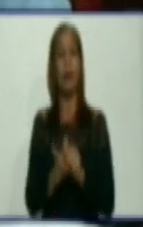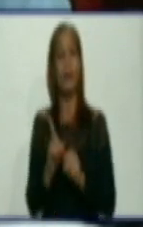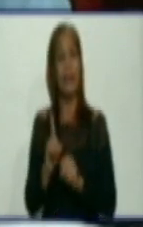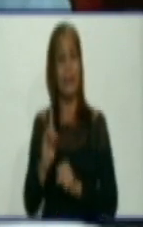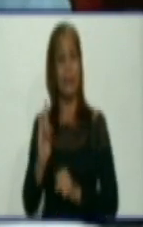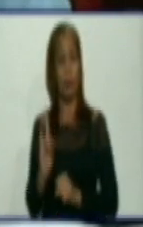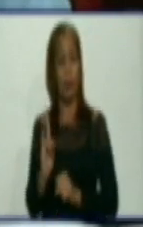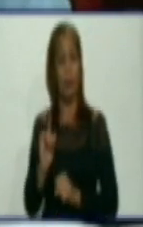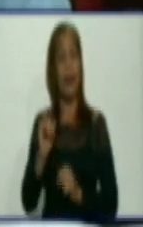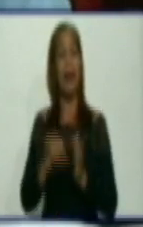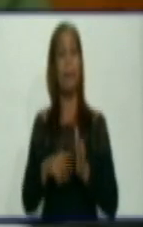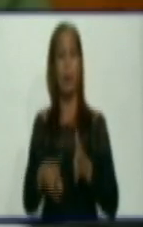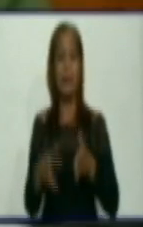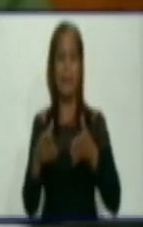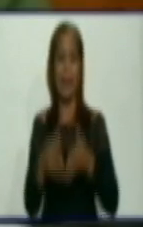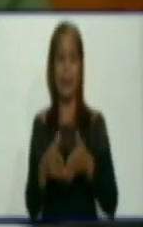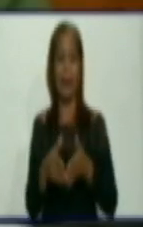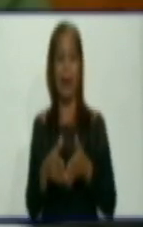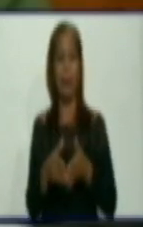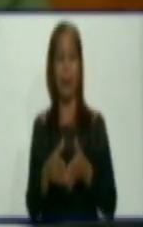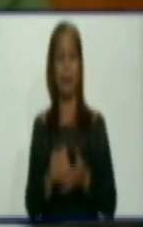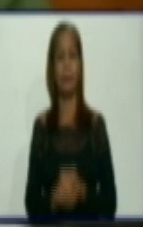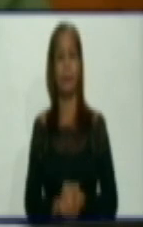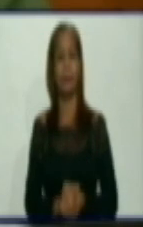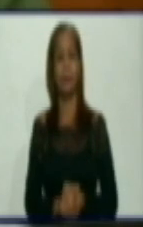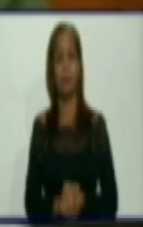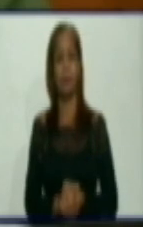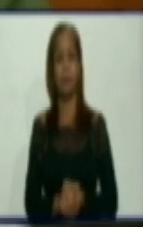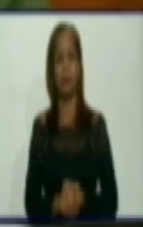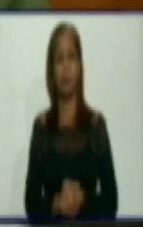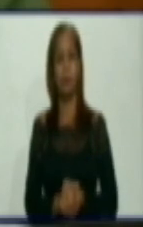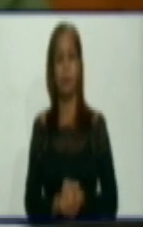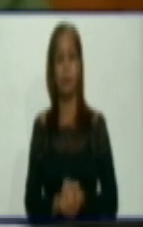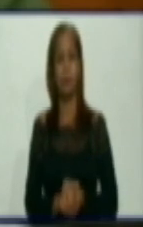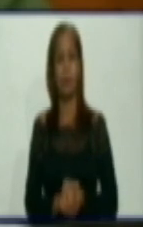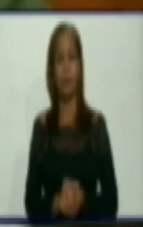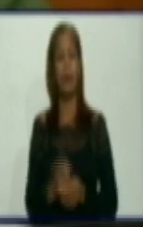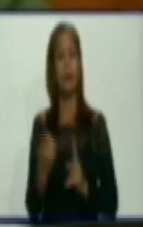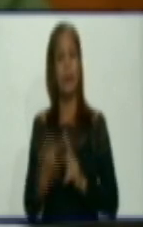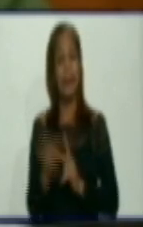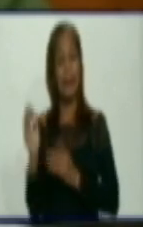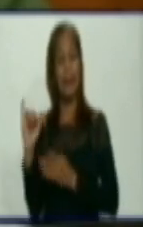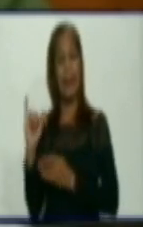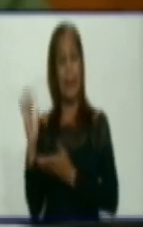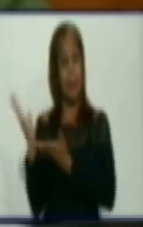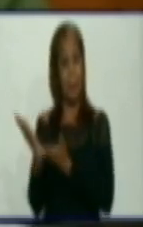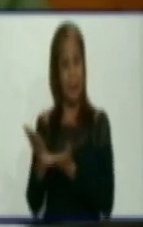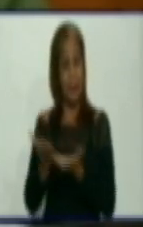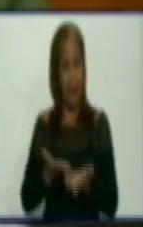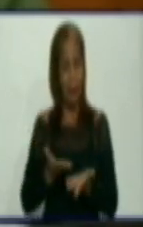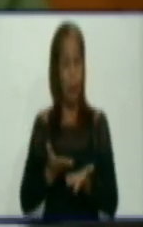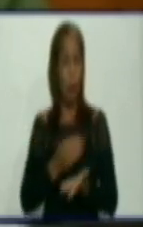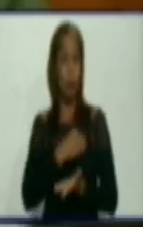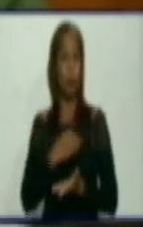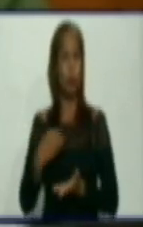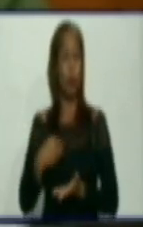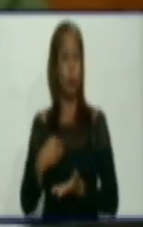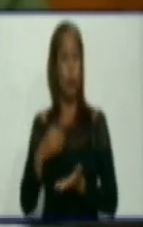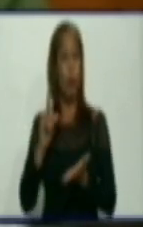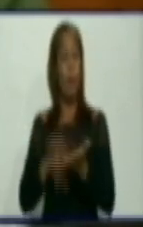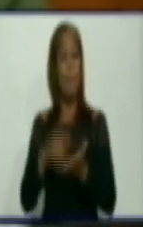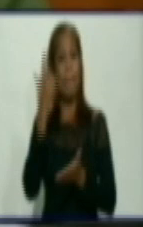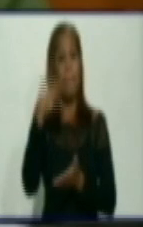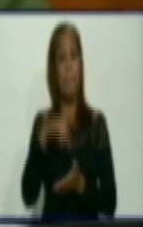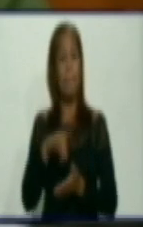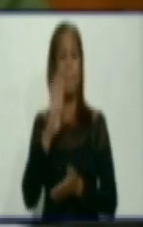provincia, y que nos acompañe el doctor Pablo, que es el jefe de los especialistas